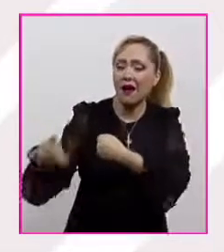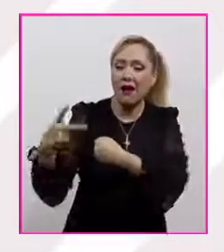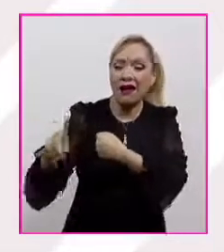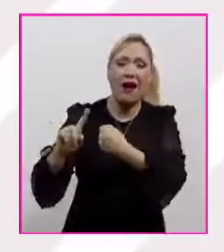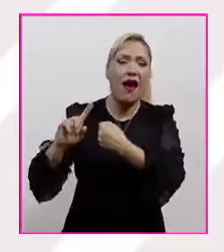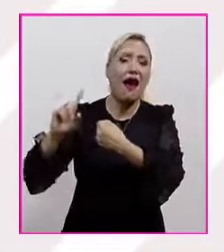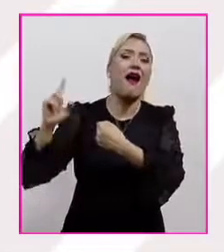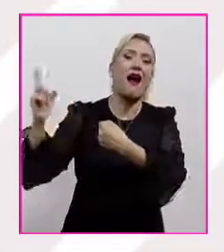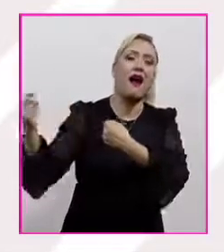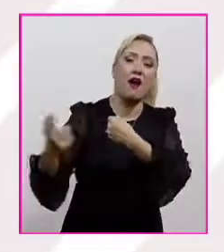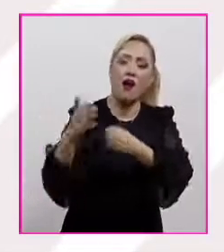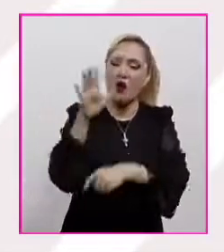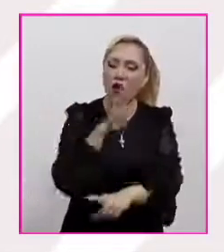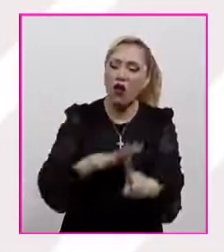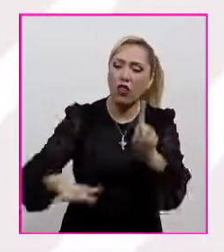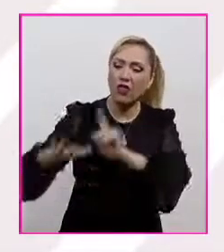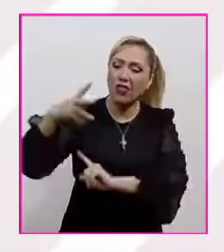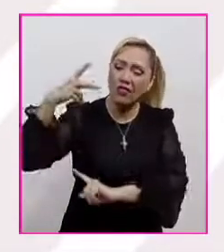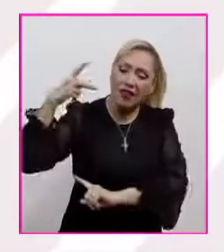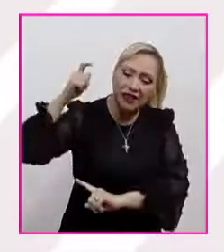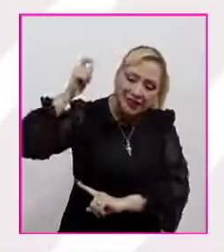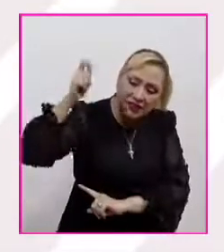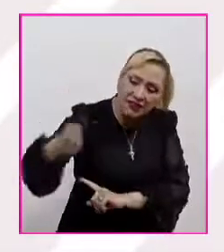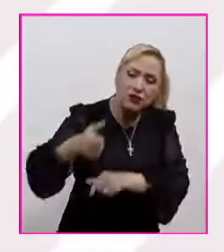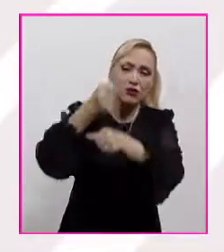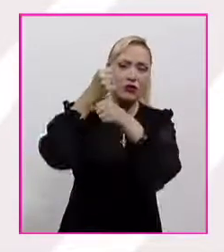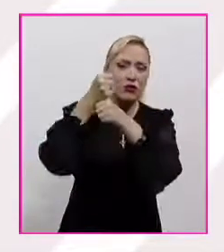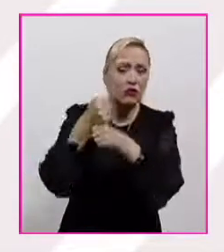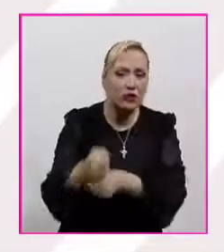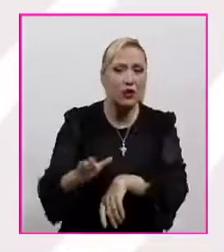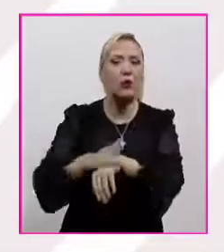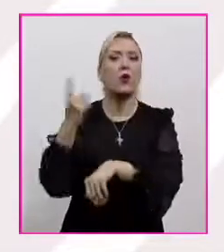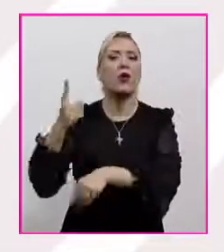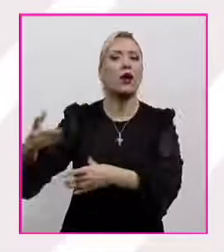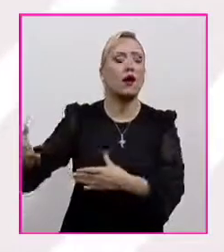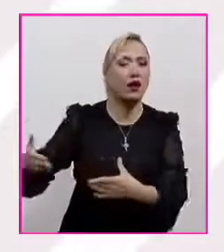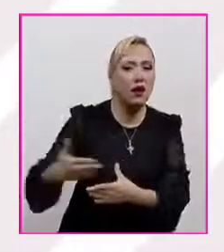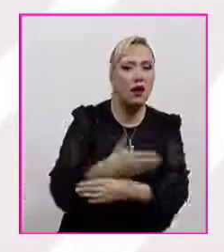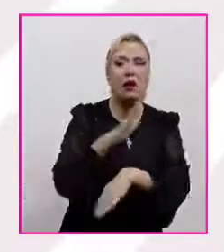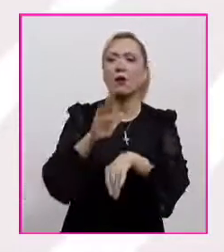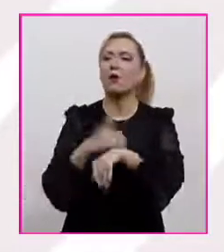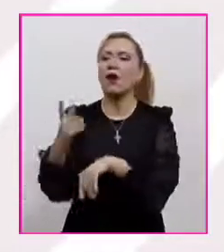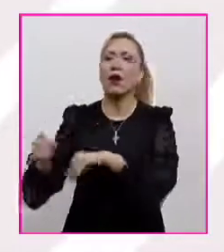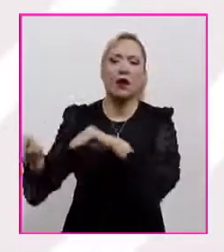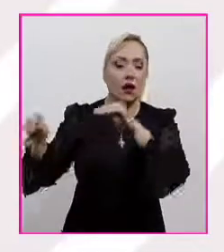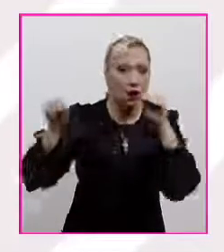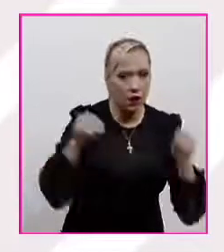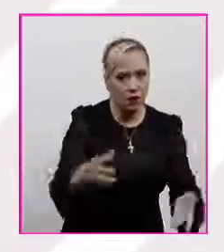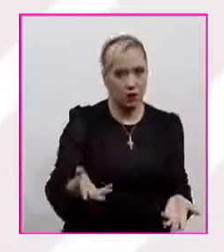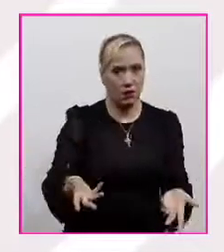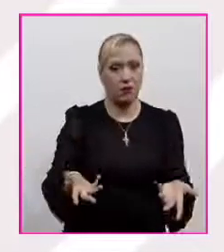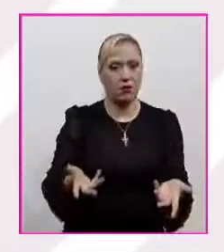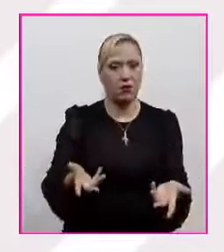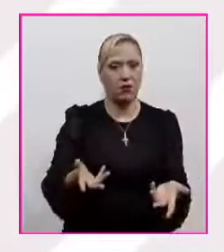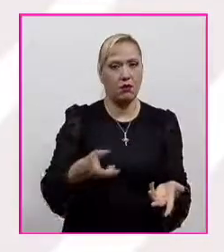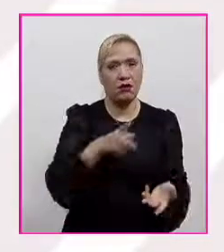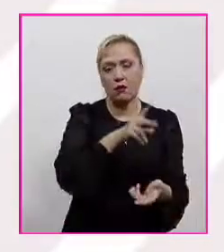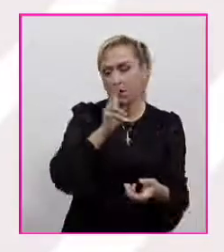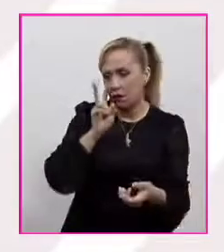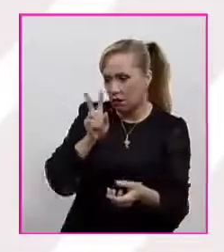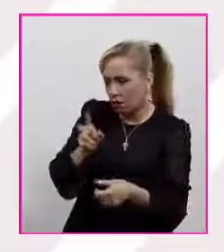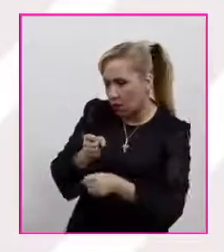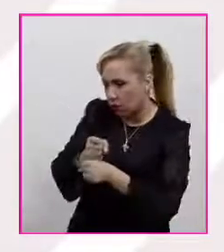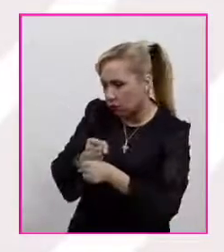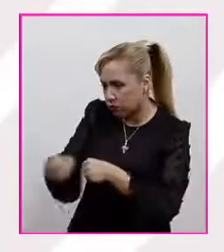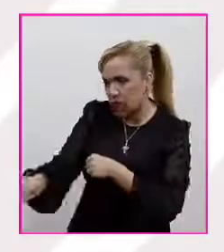de la migración es que no le gustan a una persona los frijoles o que están golpeando a alguien, bueno, pues seguramente eso es con lo que me voy a